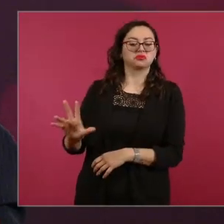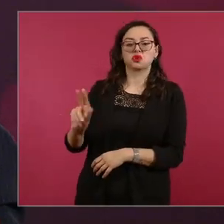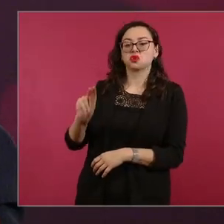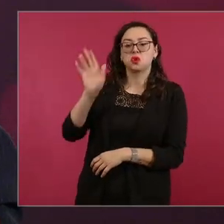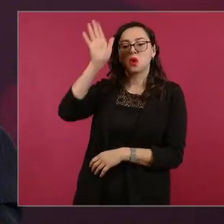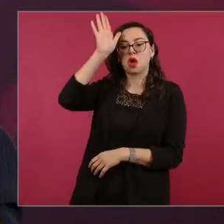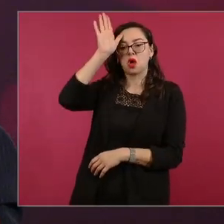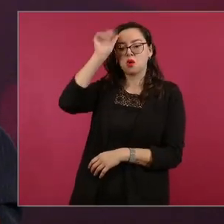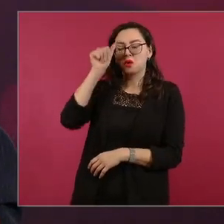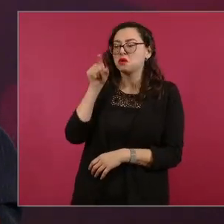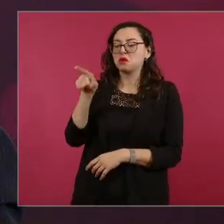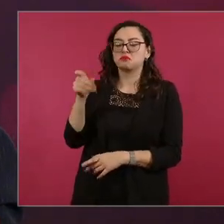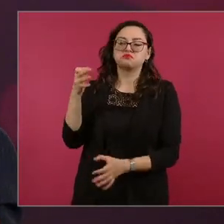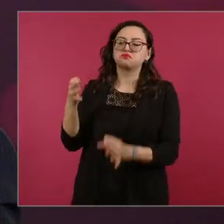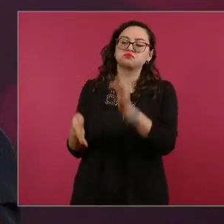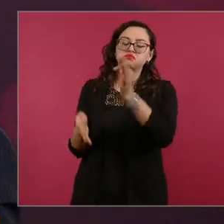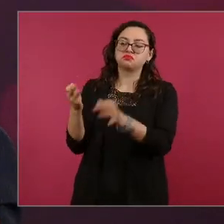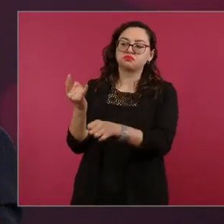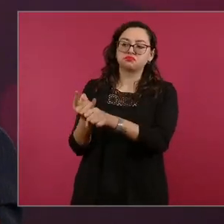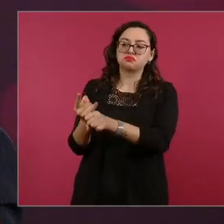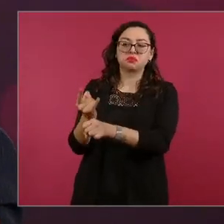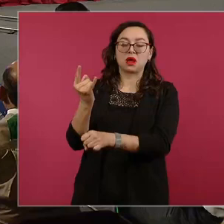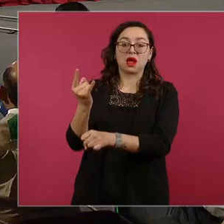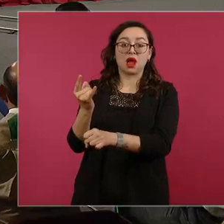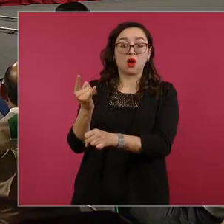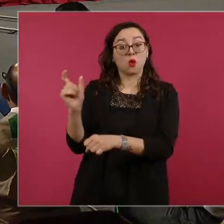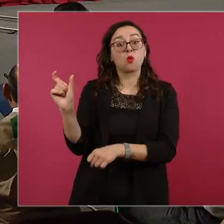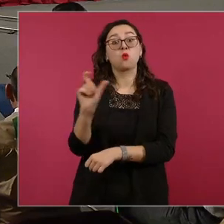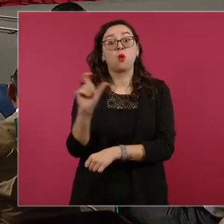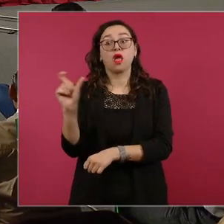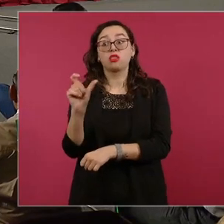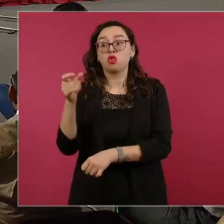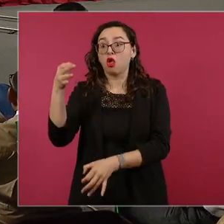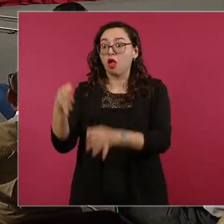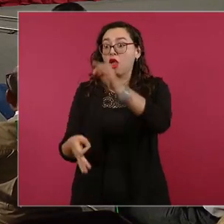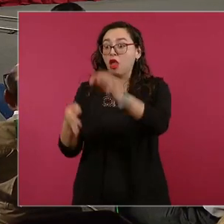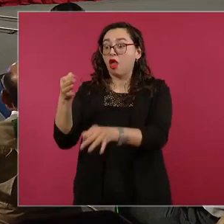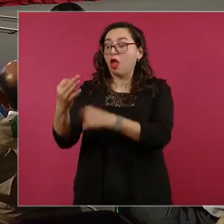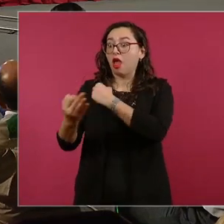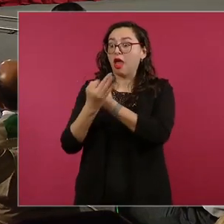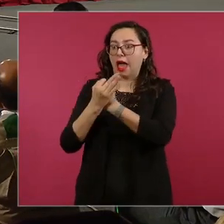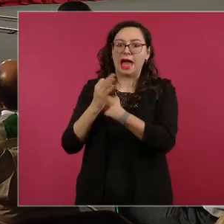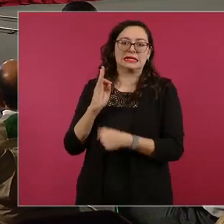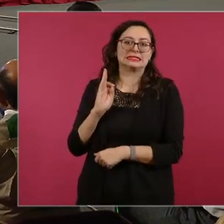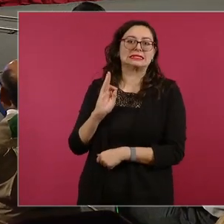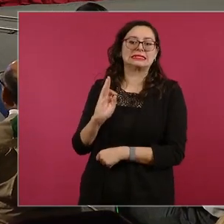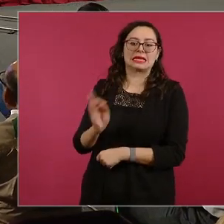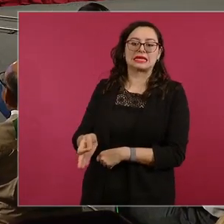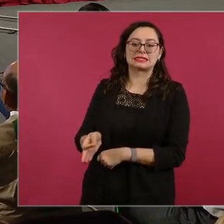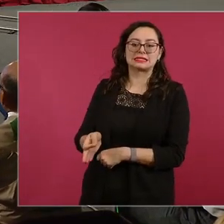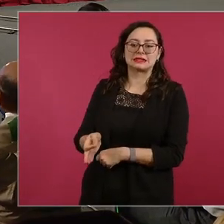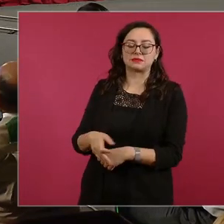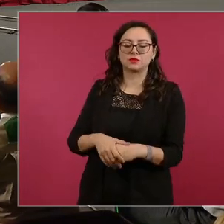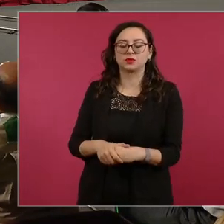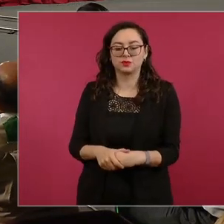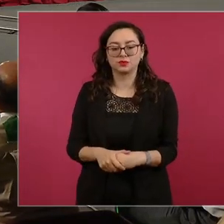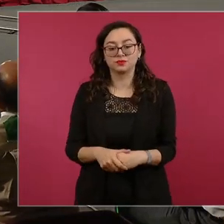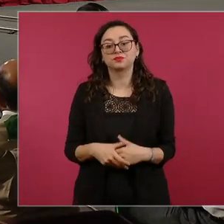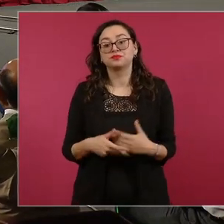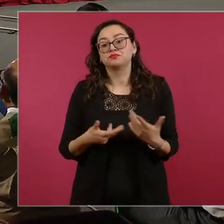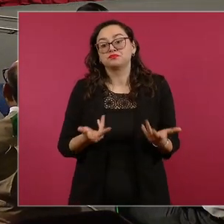paralizar a las autoridades administrativas a través de resoluciones judiciales, podríamos mencionar